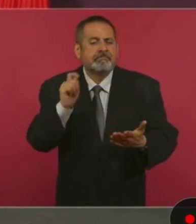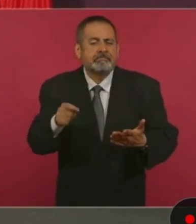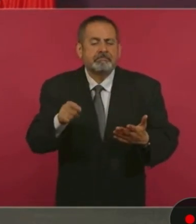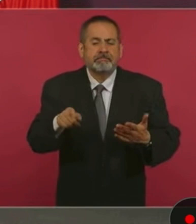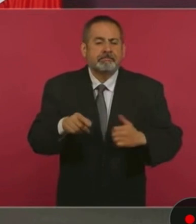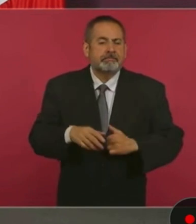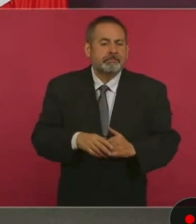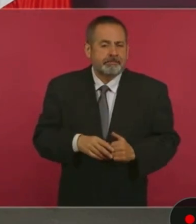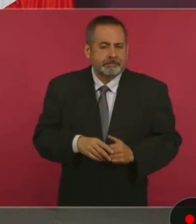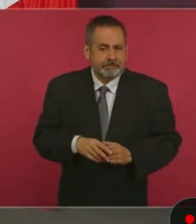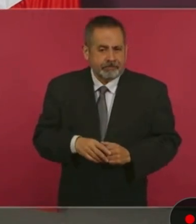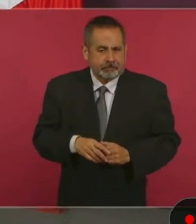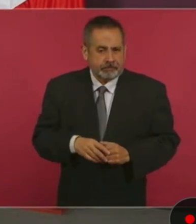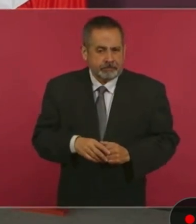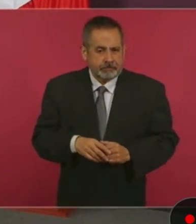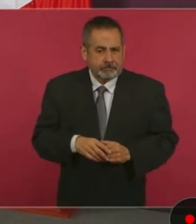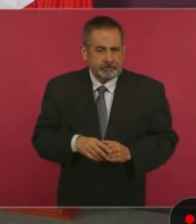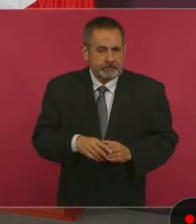que estaba